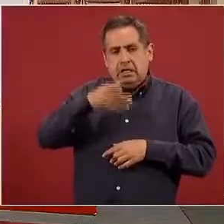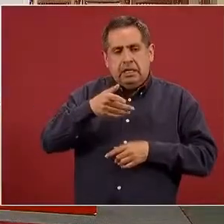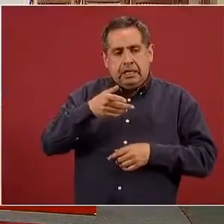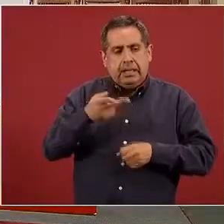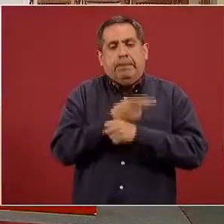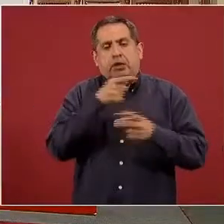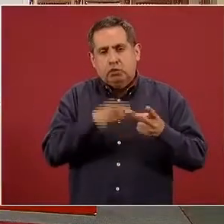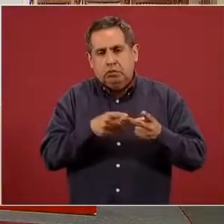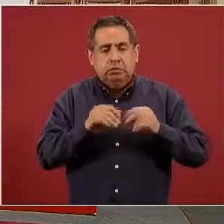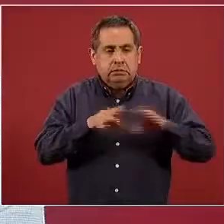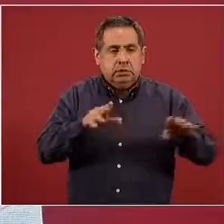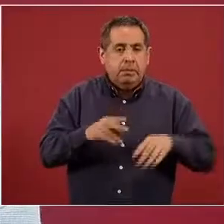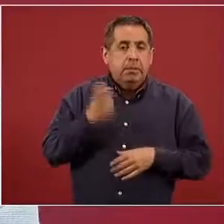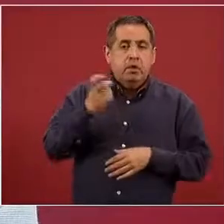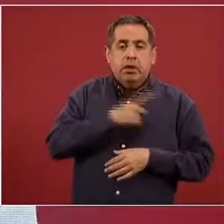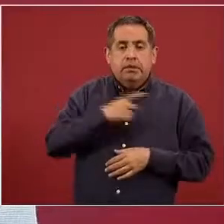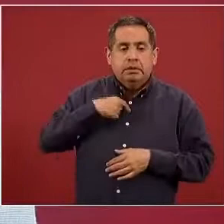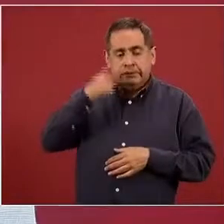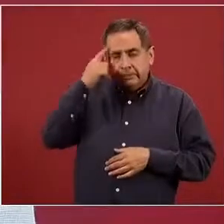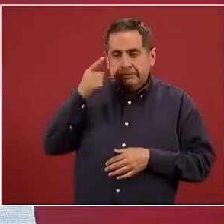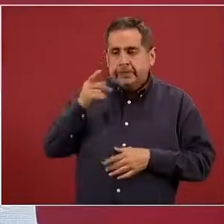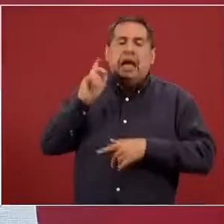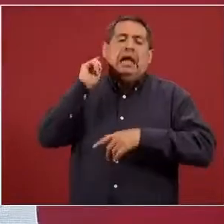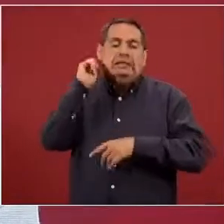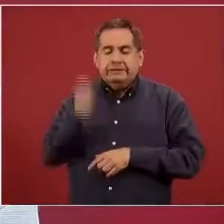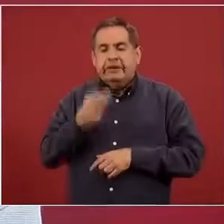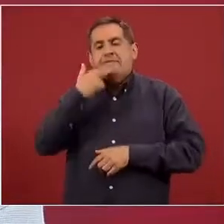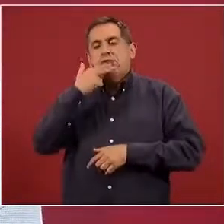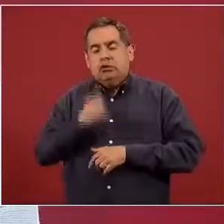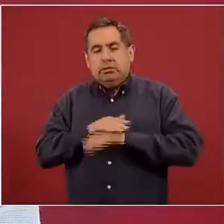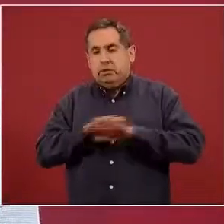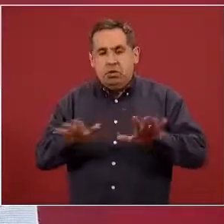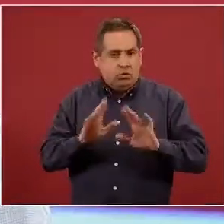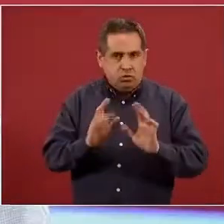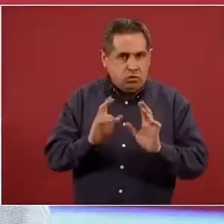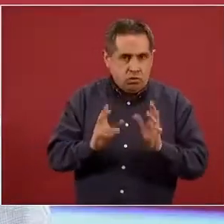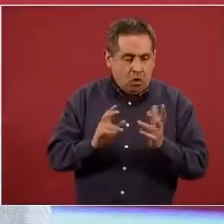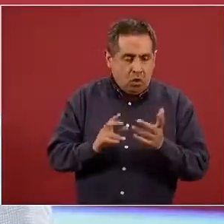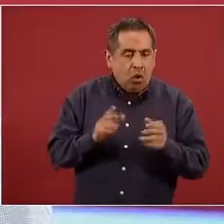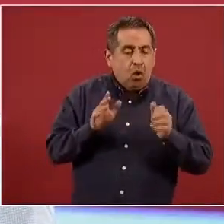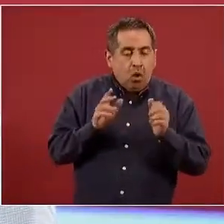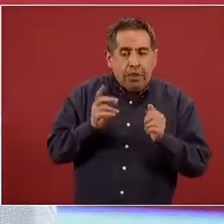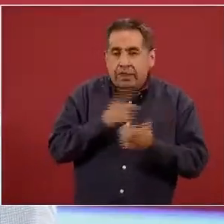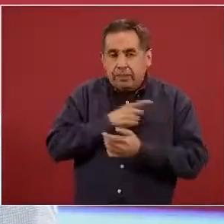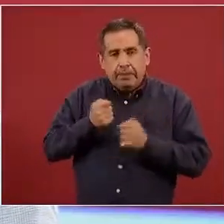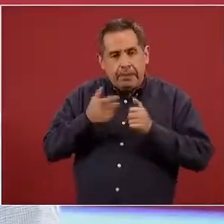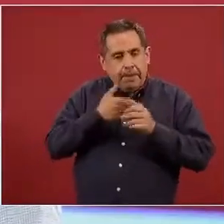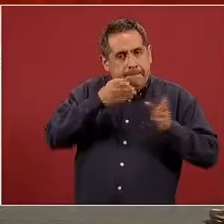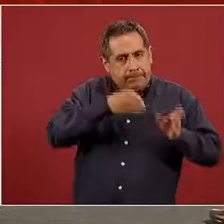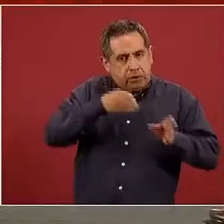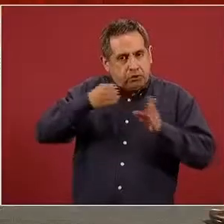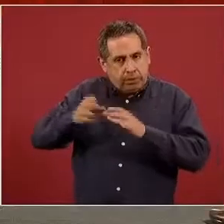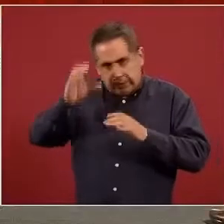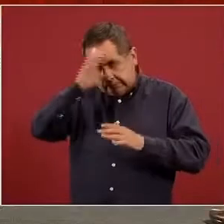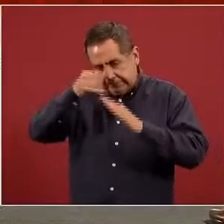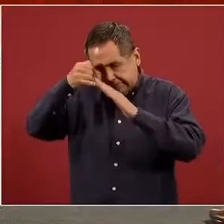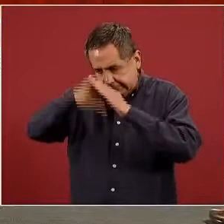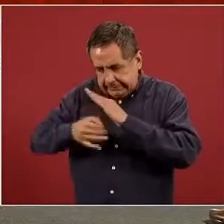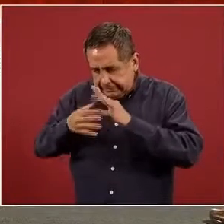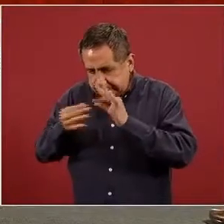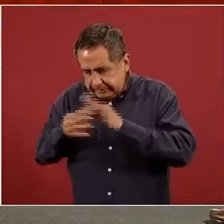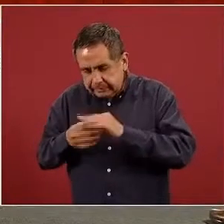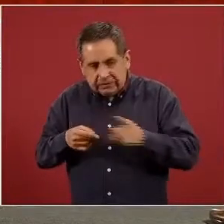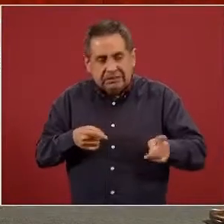ocurrido, pero no debemos saltar a una conclusión anticipada, porque carecería de un fundamento científico apropiado, de que la vacuna